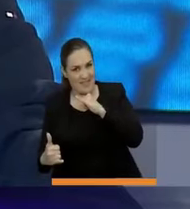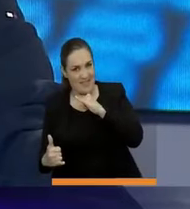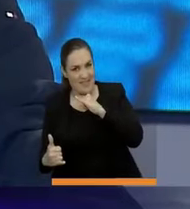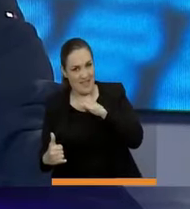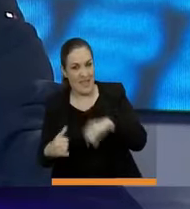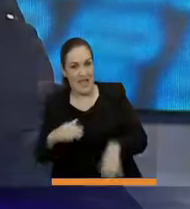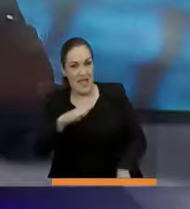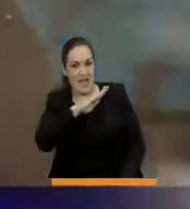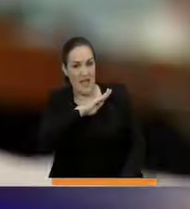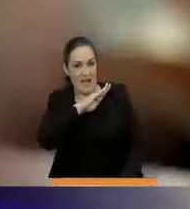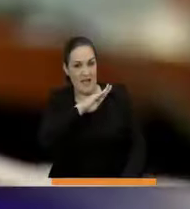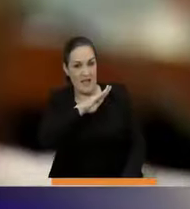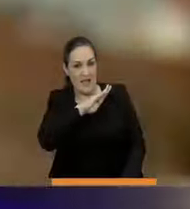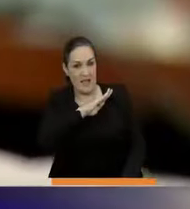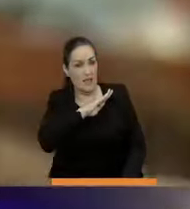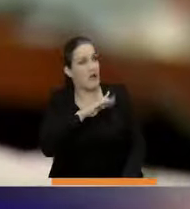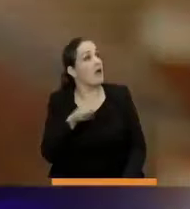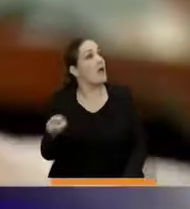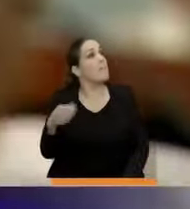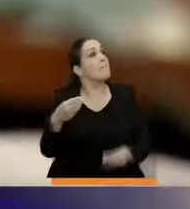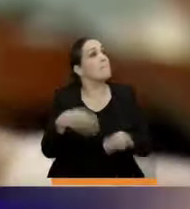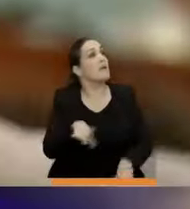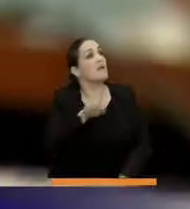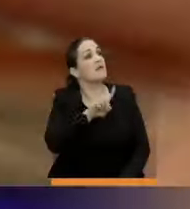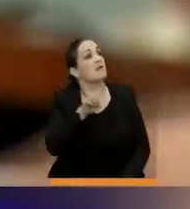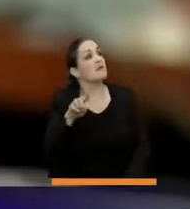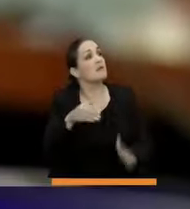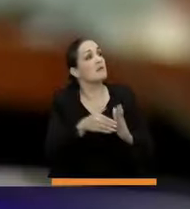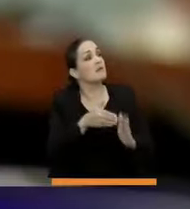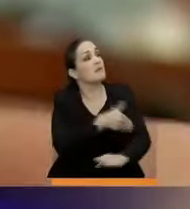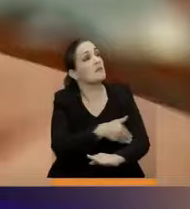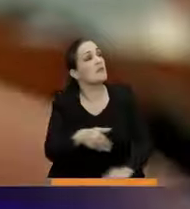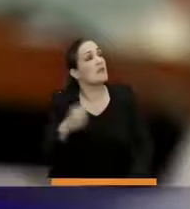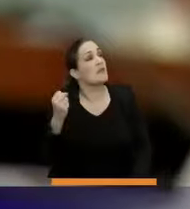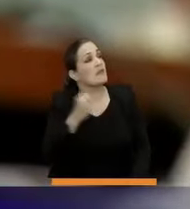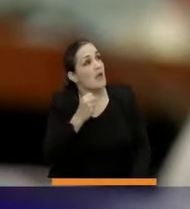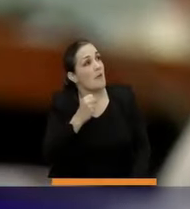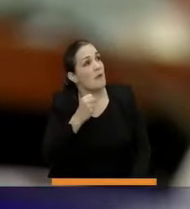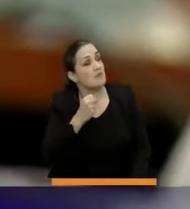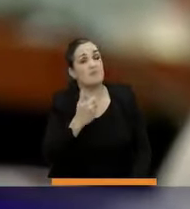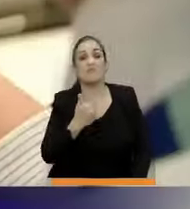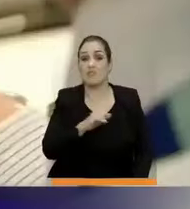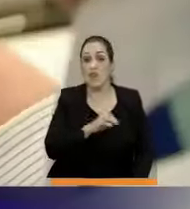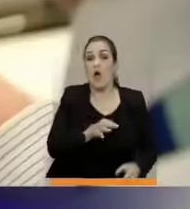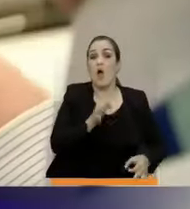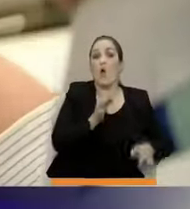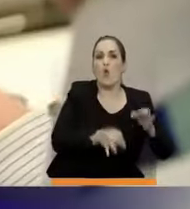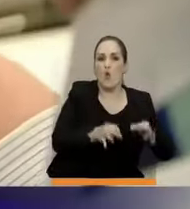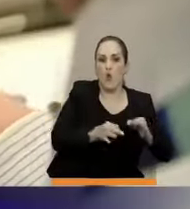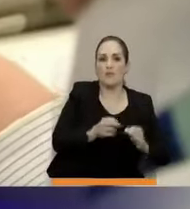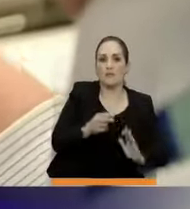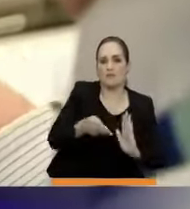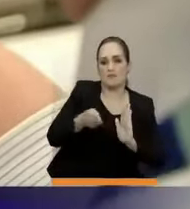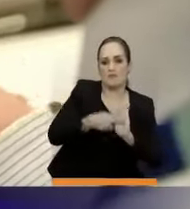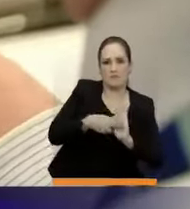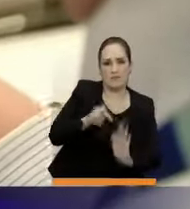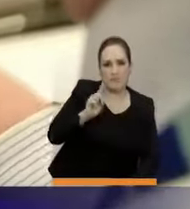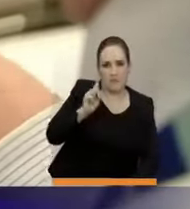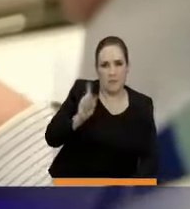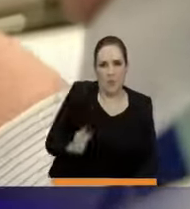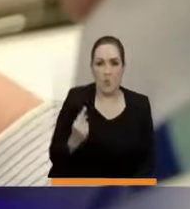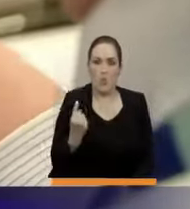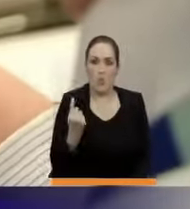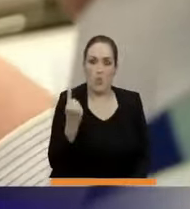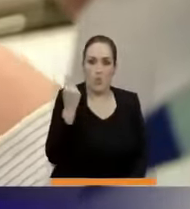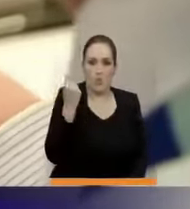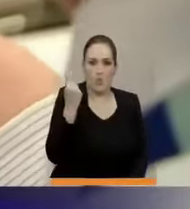perdieron 11 mil millones de pesos. Ya hay un fallo de primera instancia en contra del alcalde, estamos a la espera del segundo, pero es un caso donde